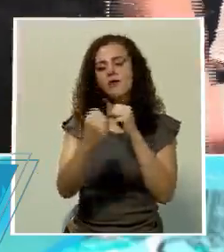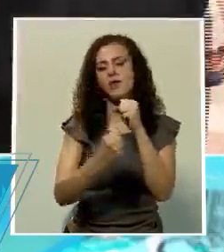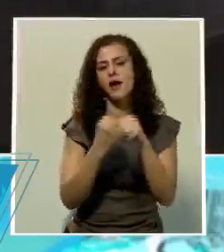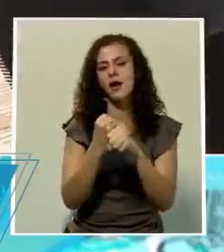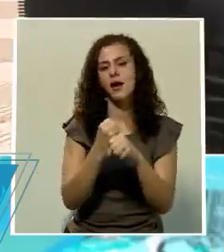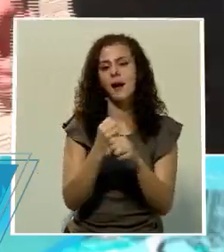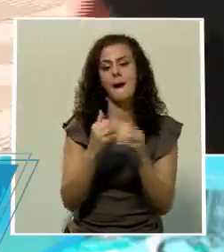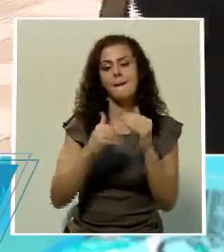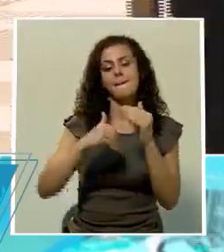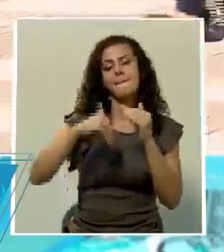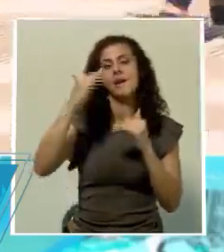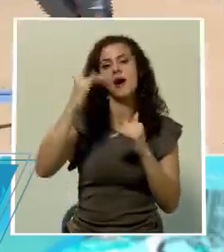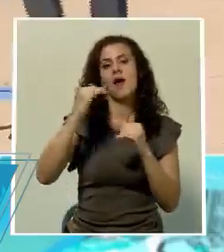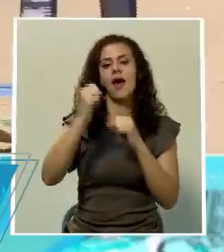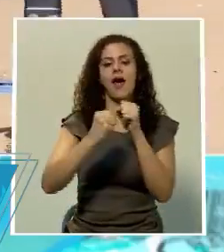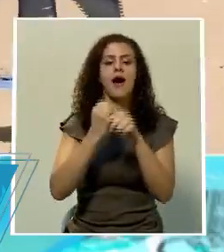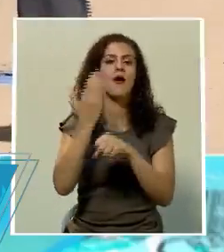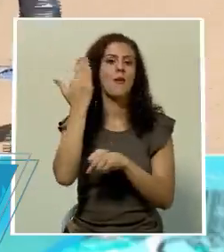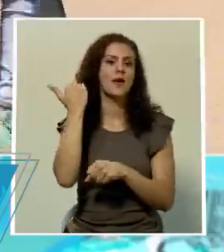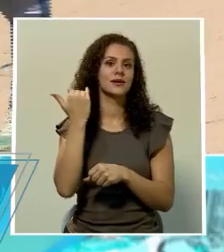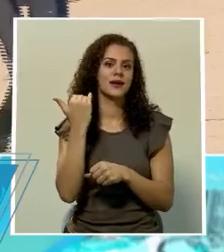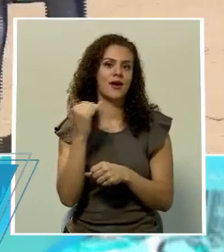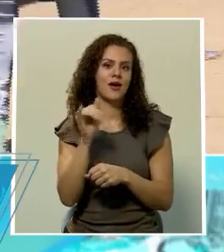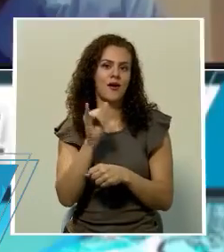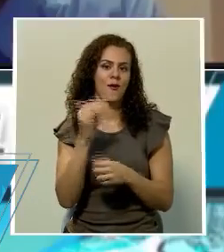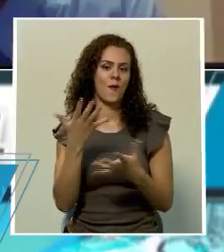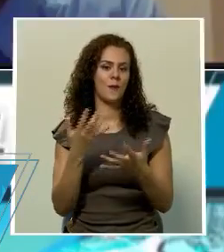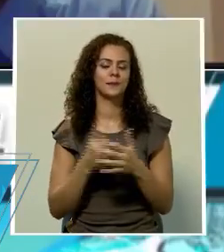año todavía mucho mayor de lo que fue el año pasado.